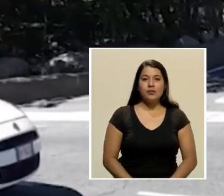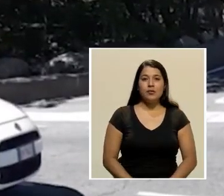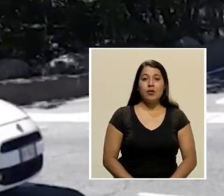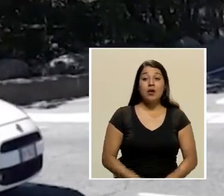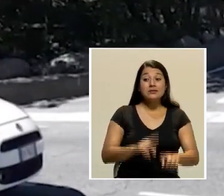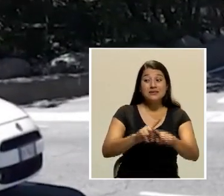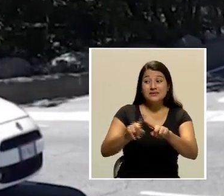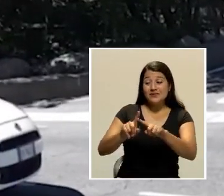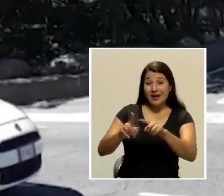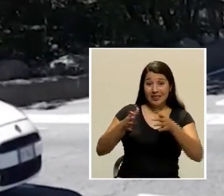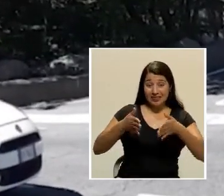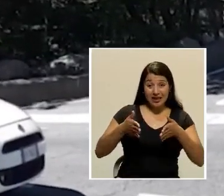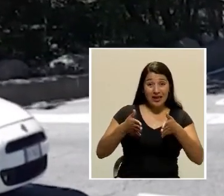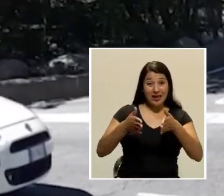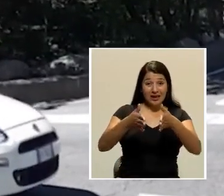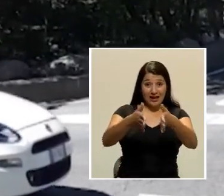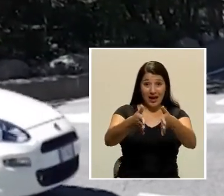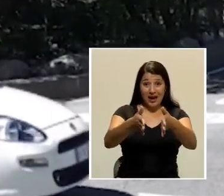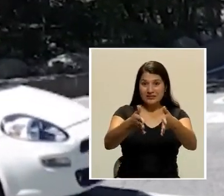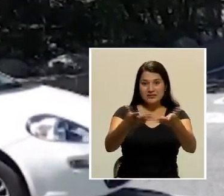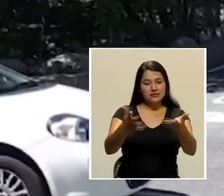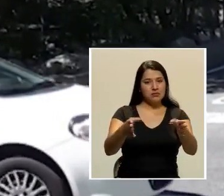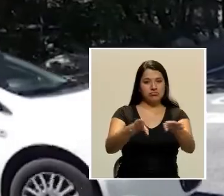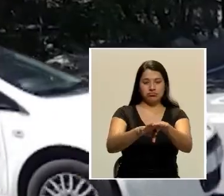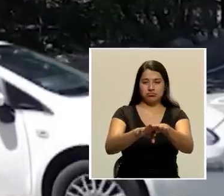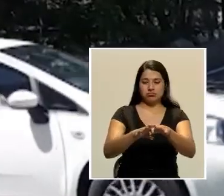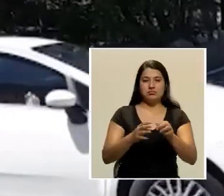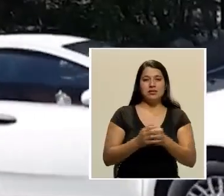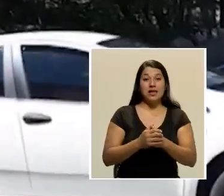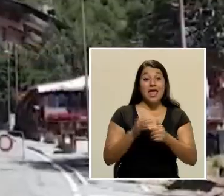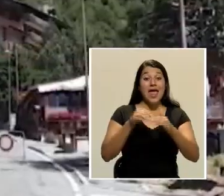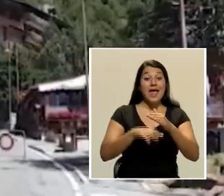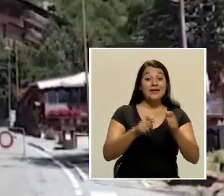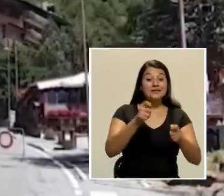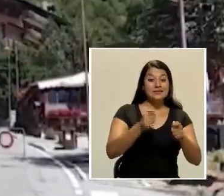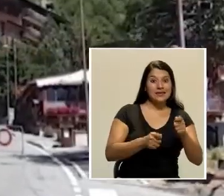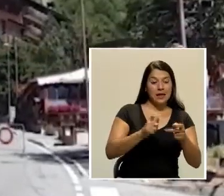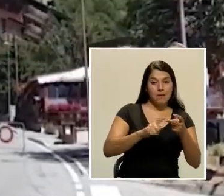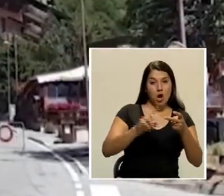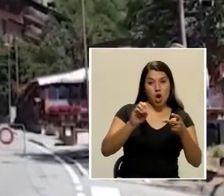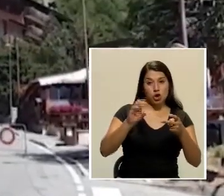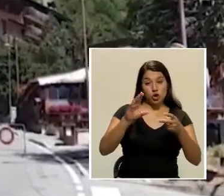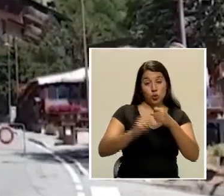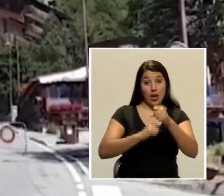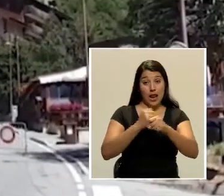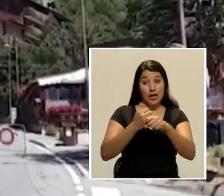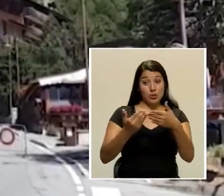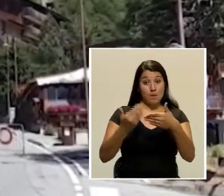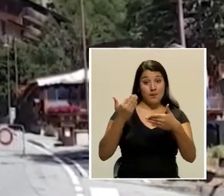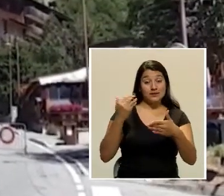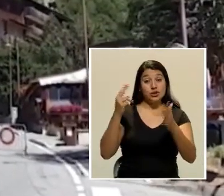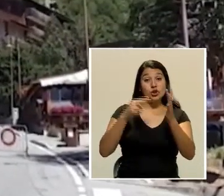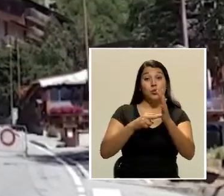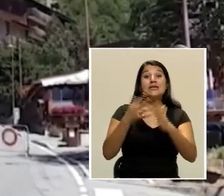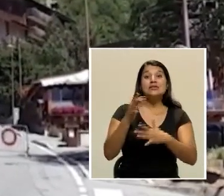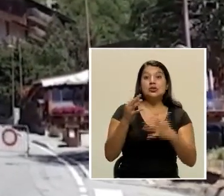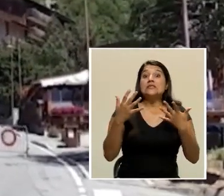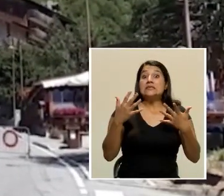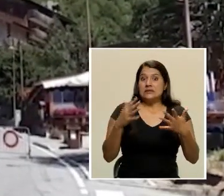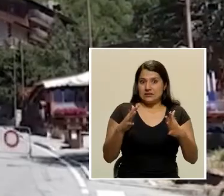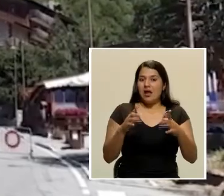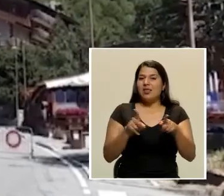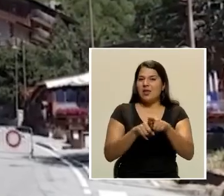hielo estimada en 500.000 metros cúbicos está a punto de desprenderse del glaciar Planicieux, en la parte italiana del macizo